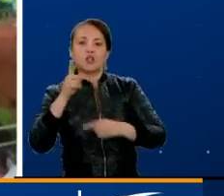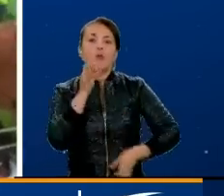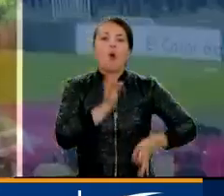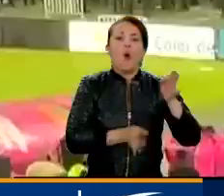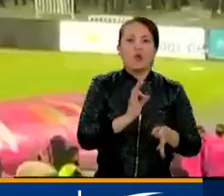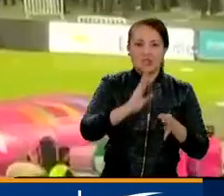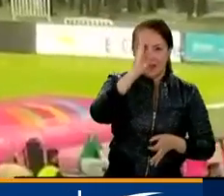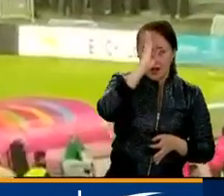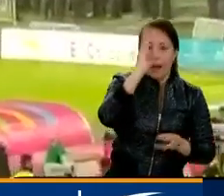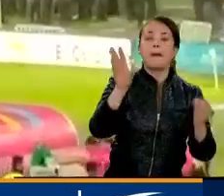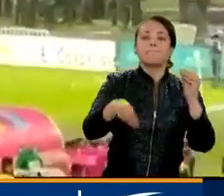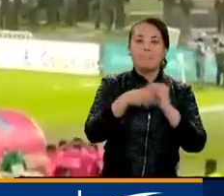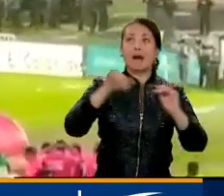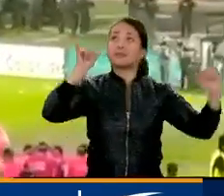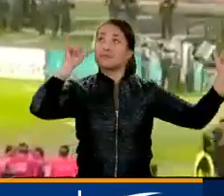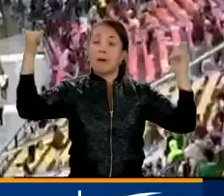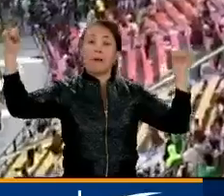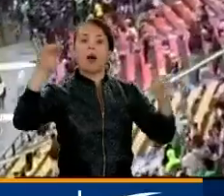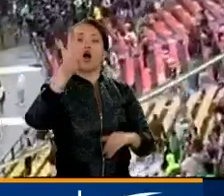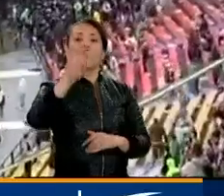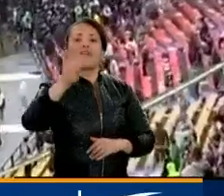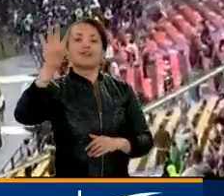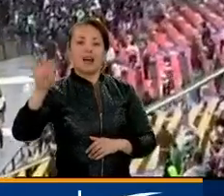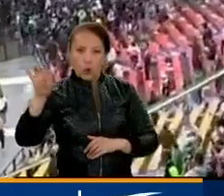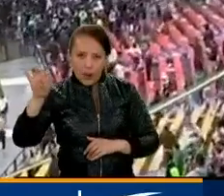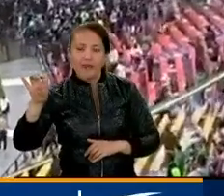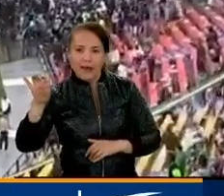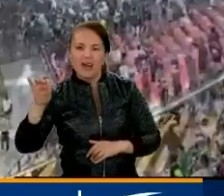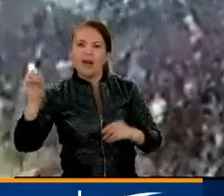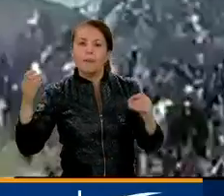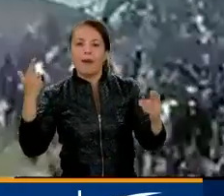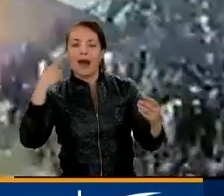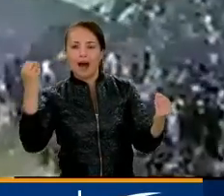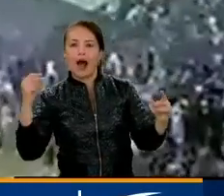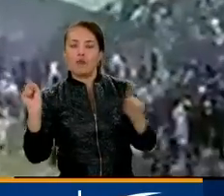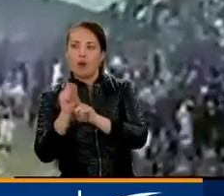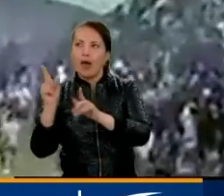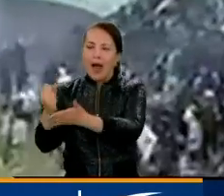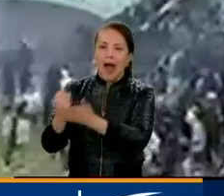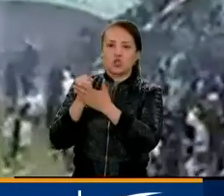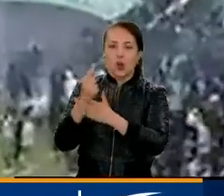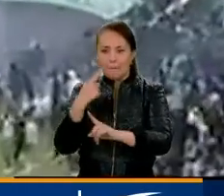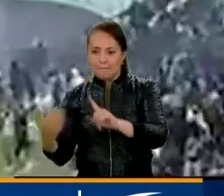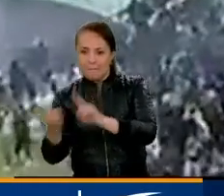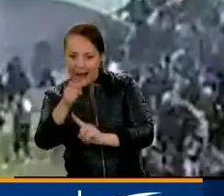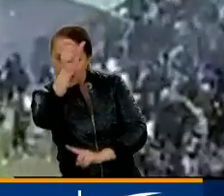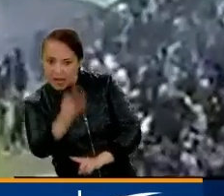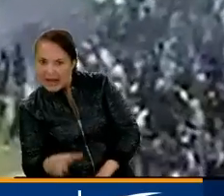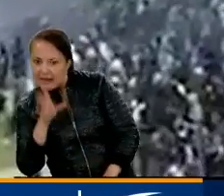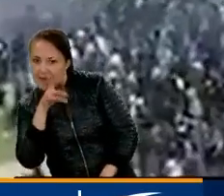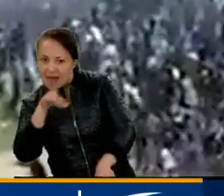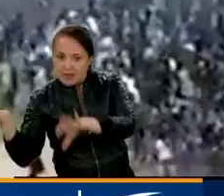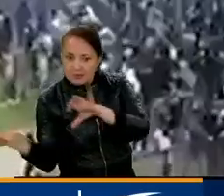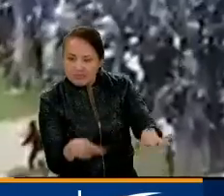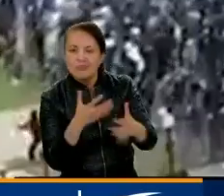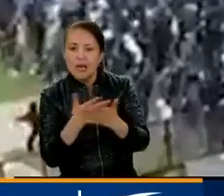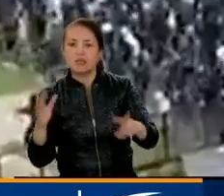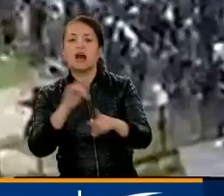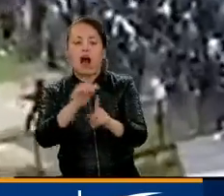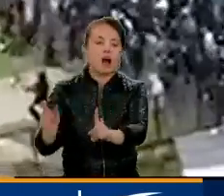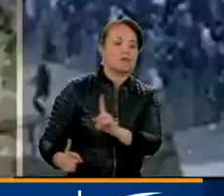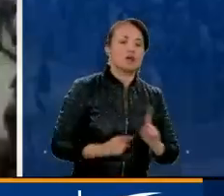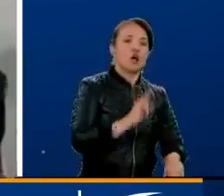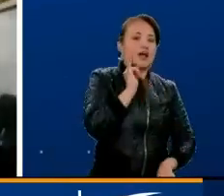tenemos 99 cámaras con individualización facial que nos van a permitir esa individualización y poderlo llevar hacia el inspector de